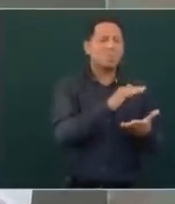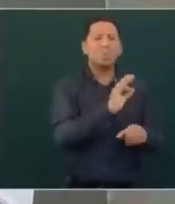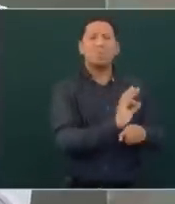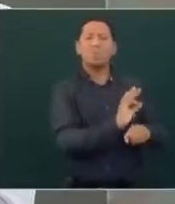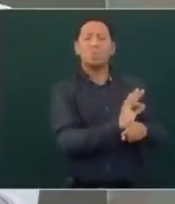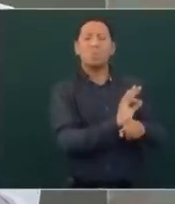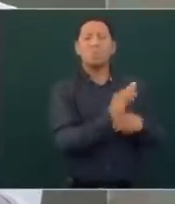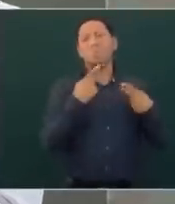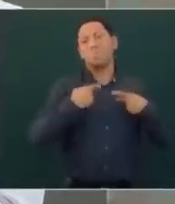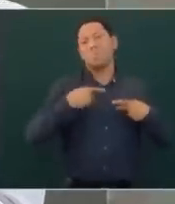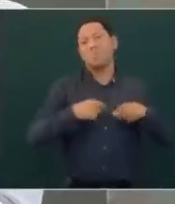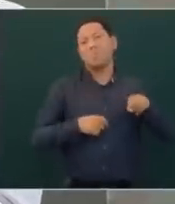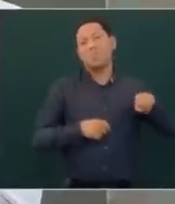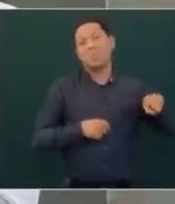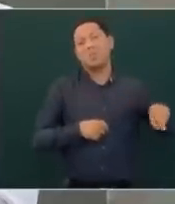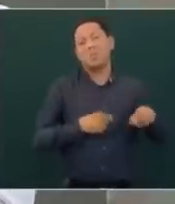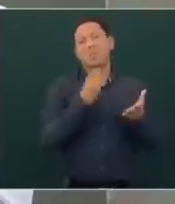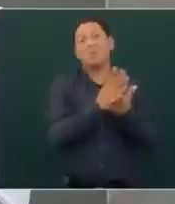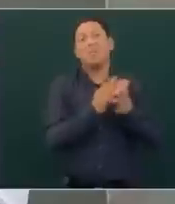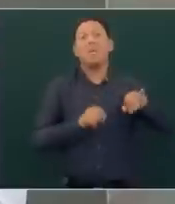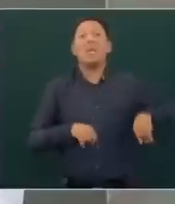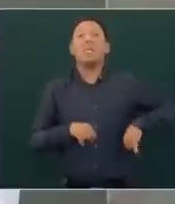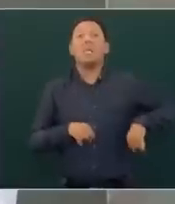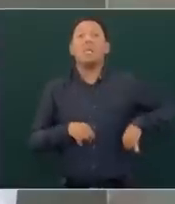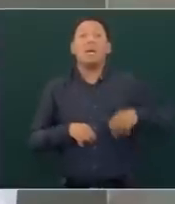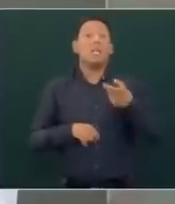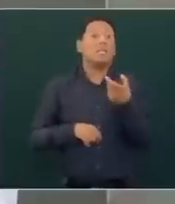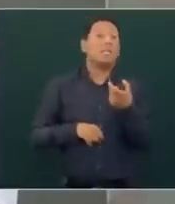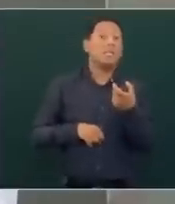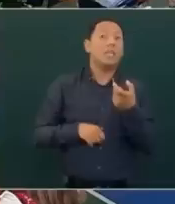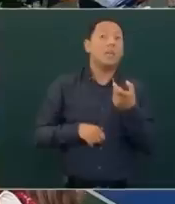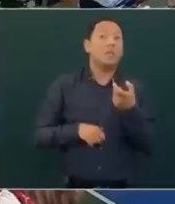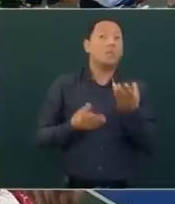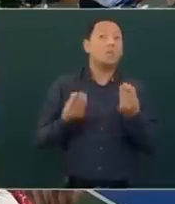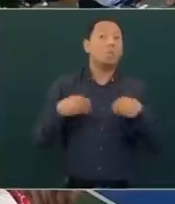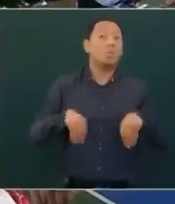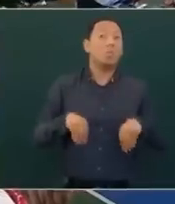gente nada más interesada en el dinero.